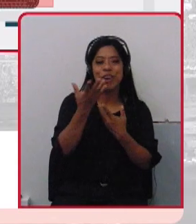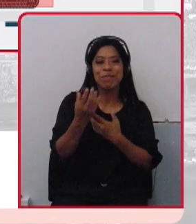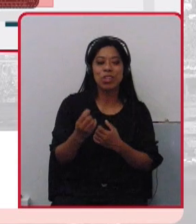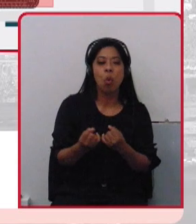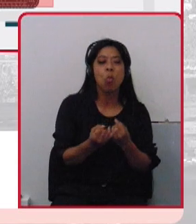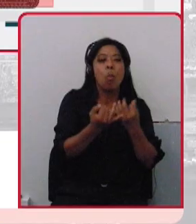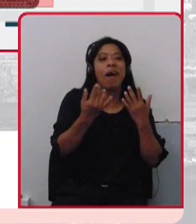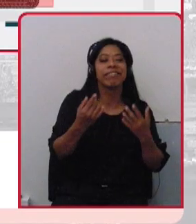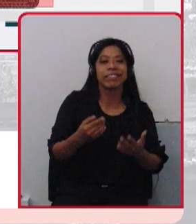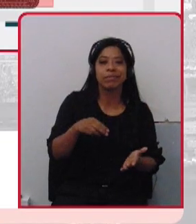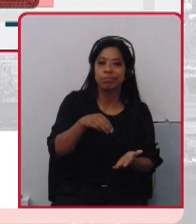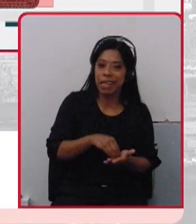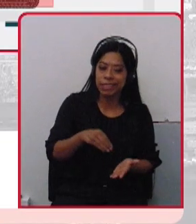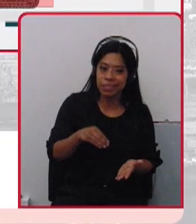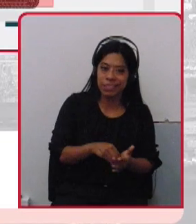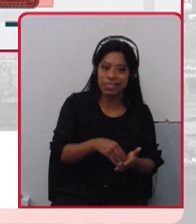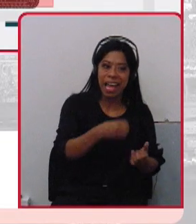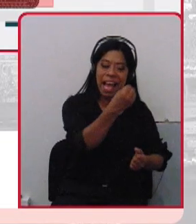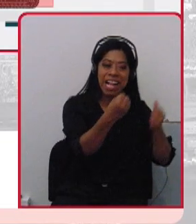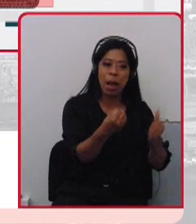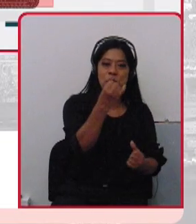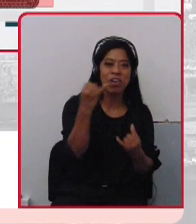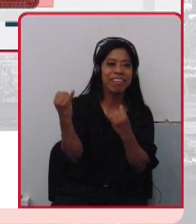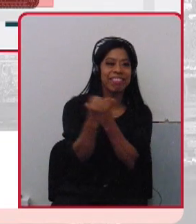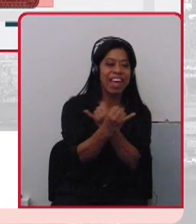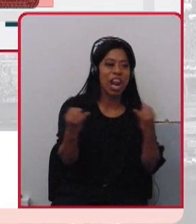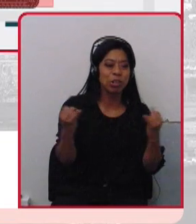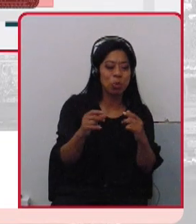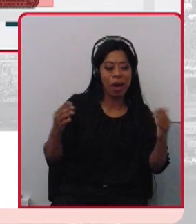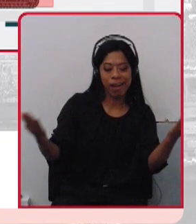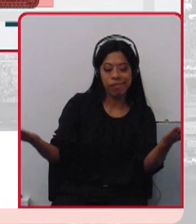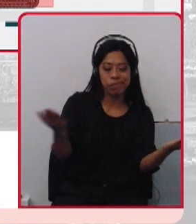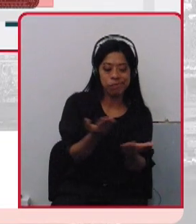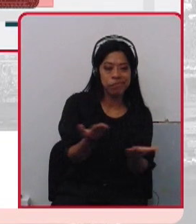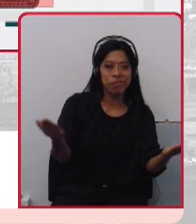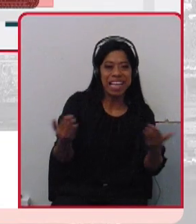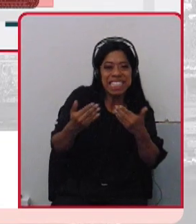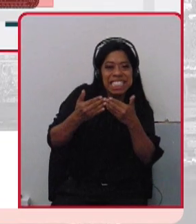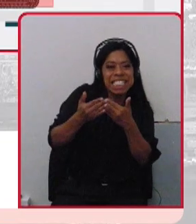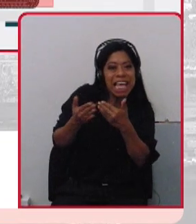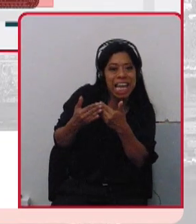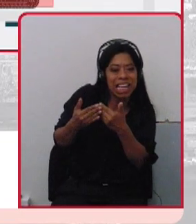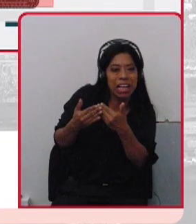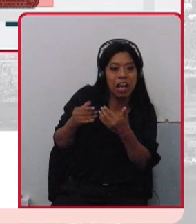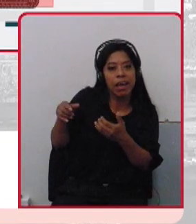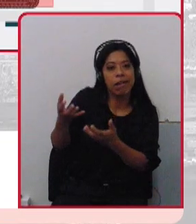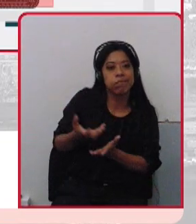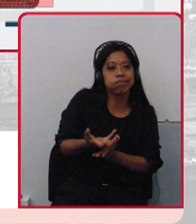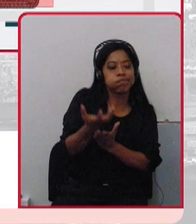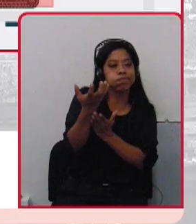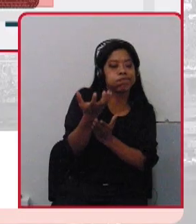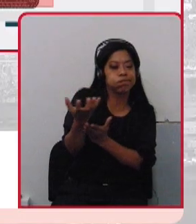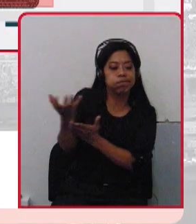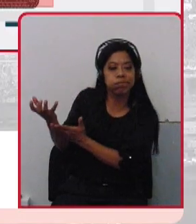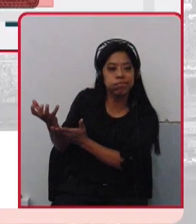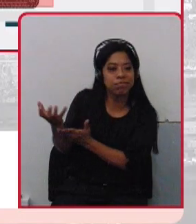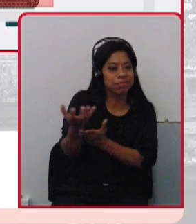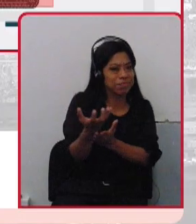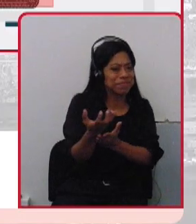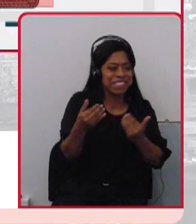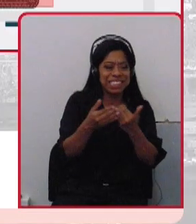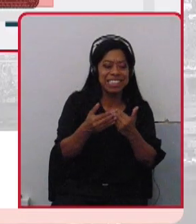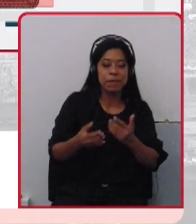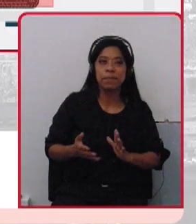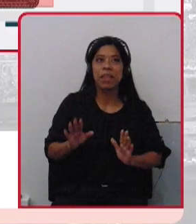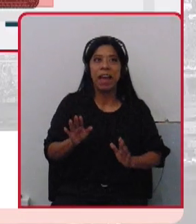cuántas veces un camión interactúa, como yo lo llamé, tuvo una aproximación crítica con una pala. Voy a poner un ejemplo